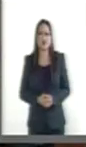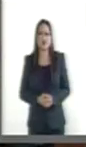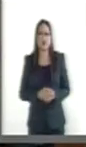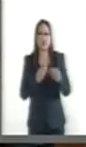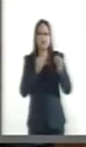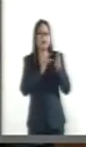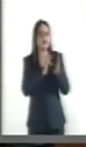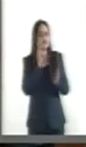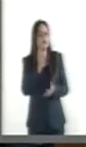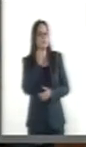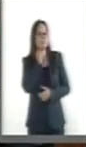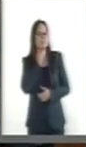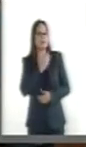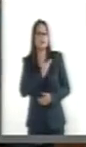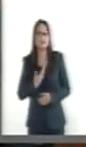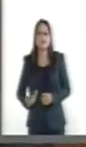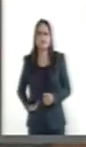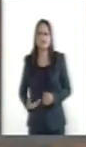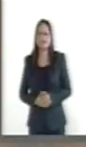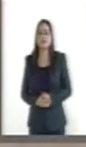Muchas gracias, senador presidente.